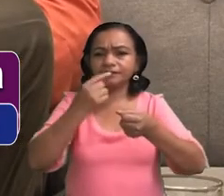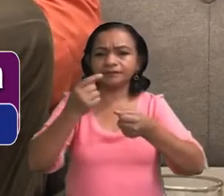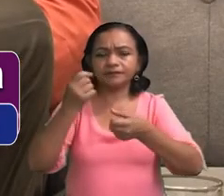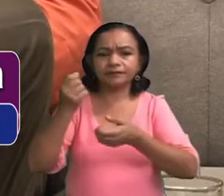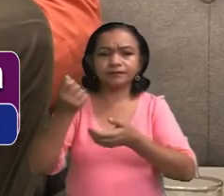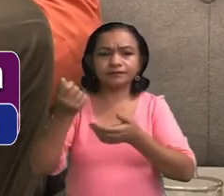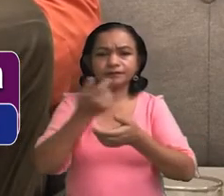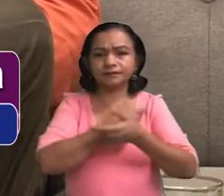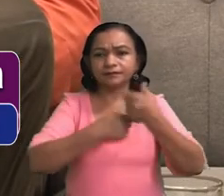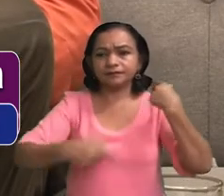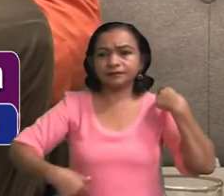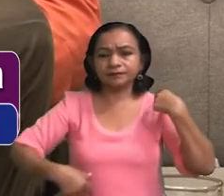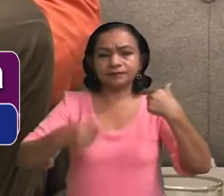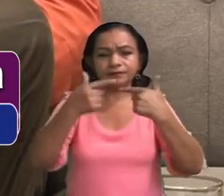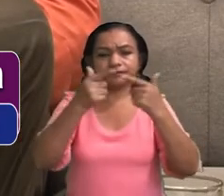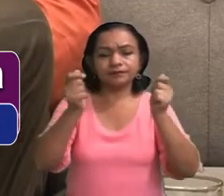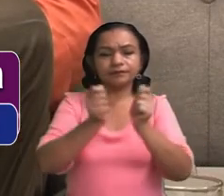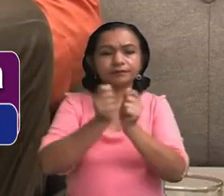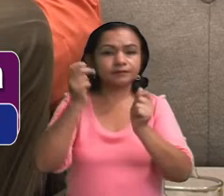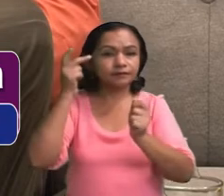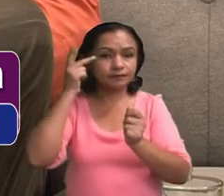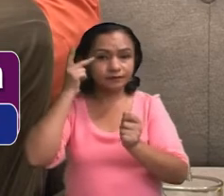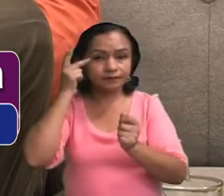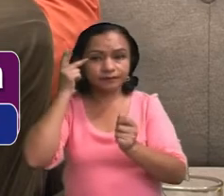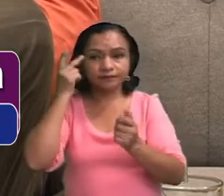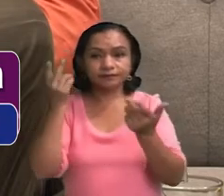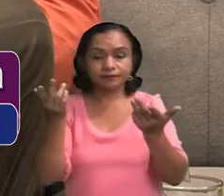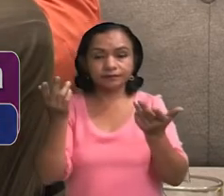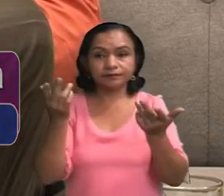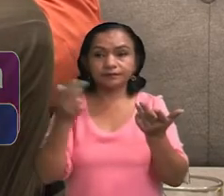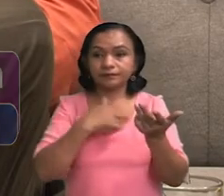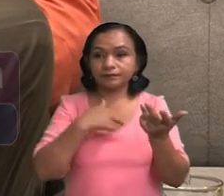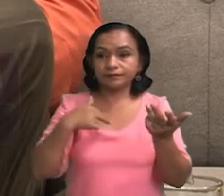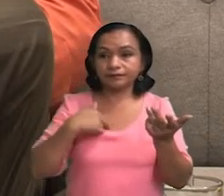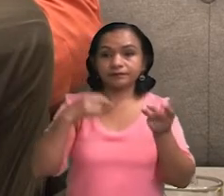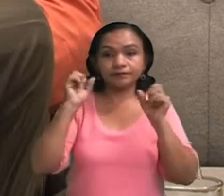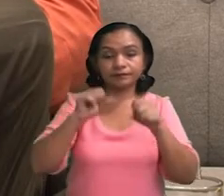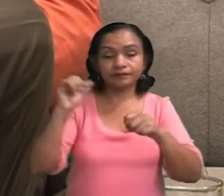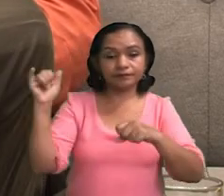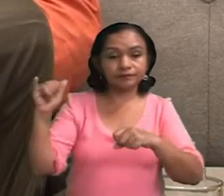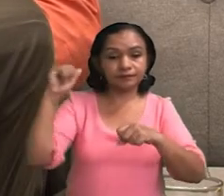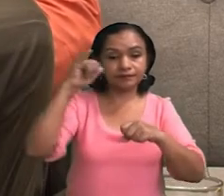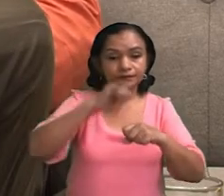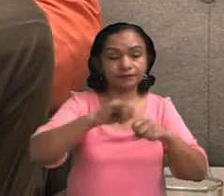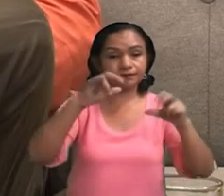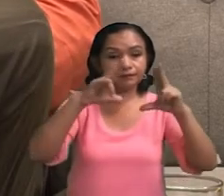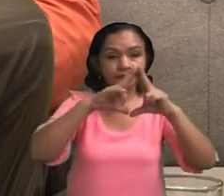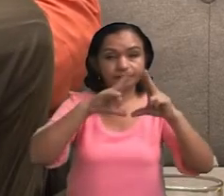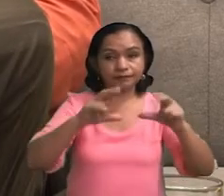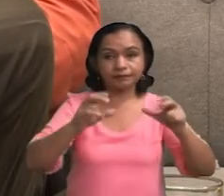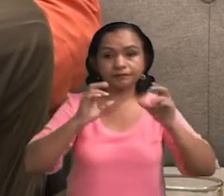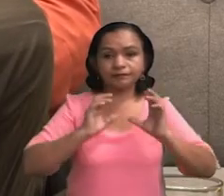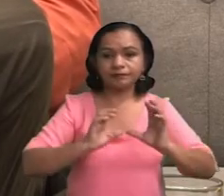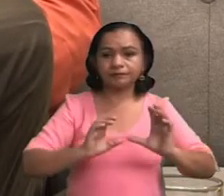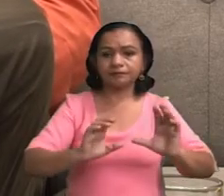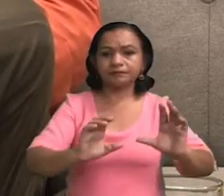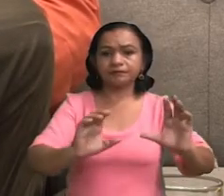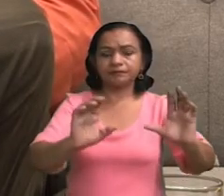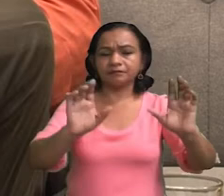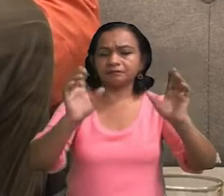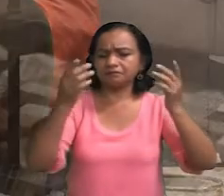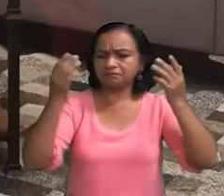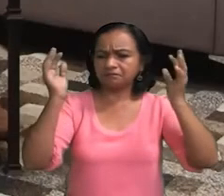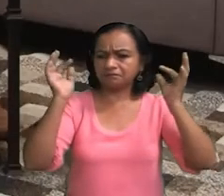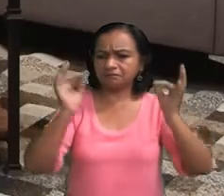el presidente del grupo coreano, decía, además de eso, poder venir a Nicaragua, andar en sus calles, andar con toda la